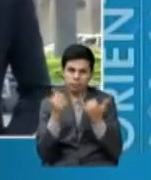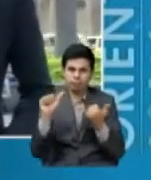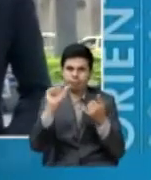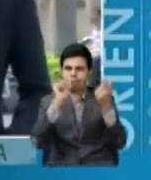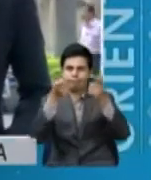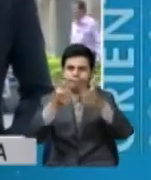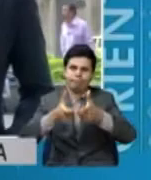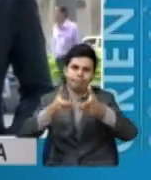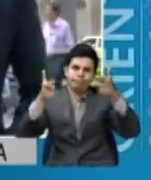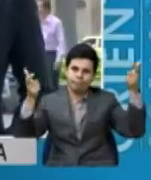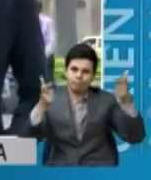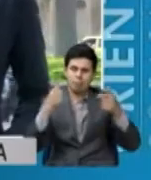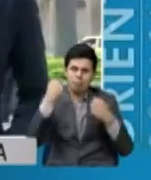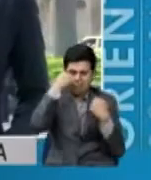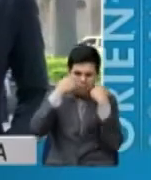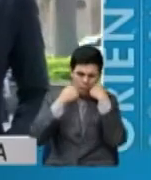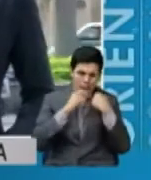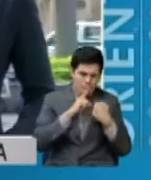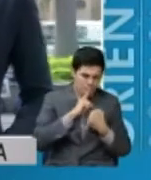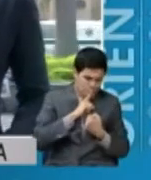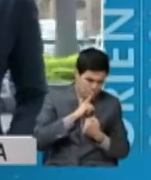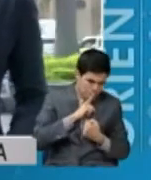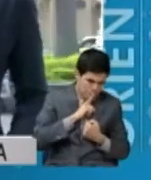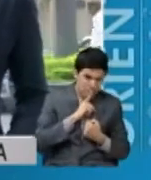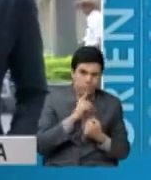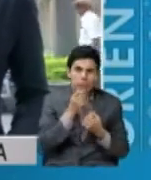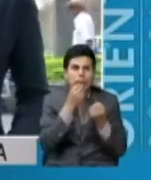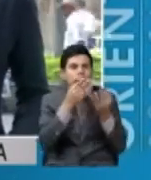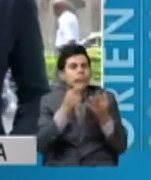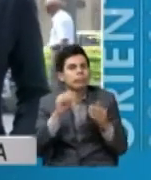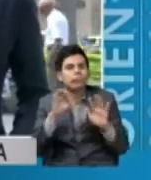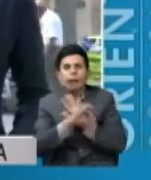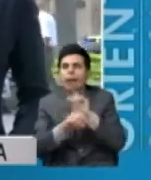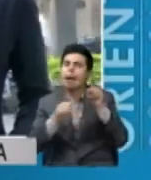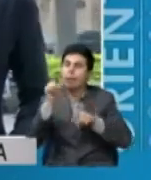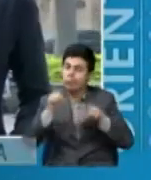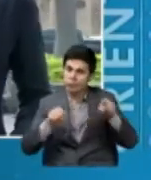que continúan callando y no denuncian. Esta es toda la información, sigan ustedes con más.